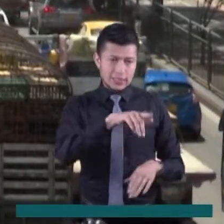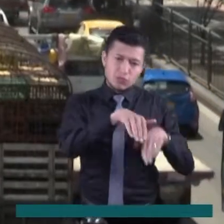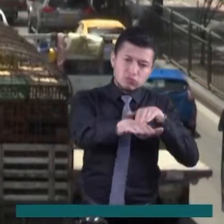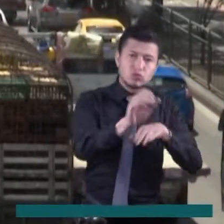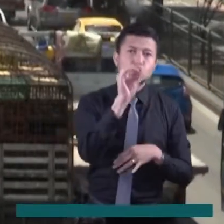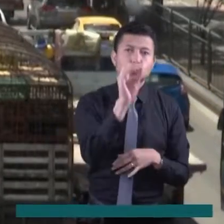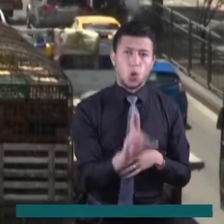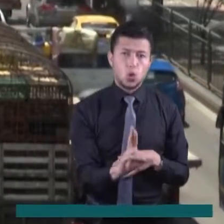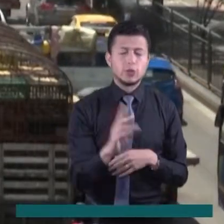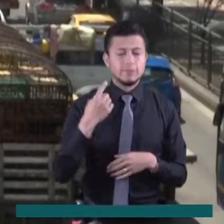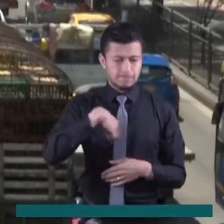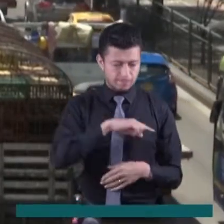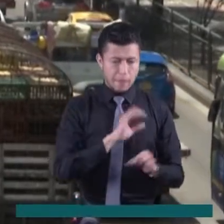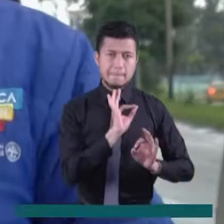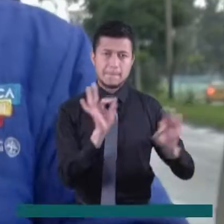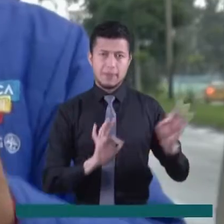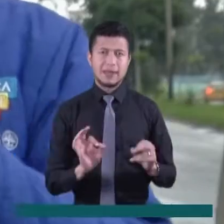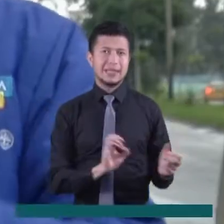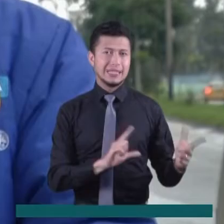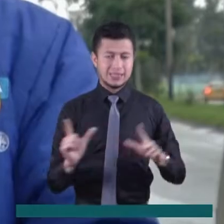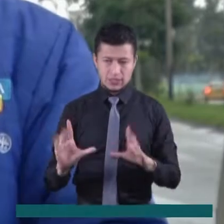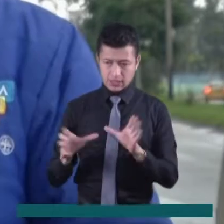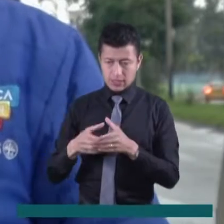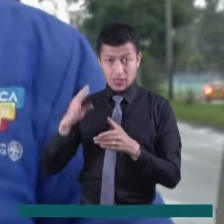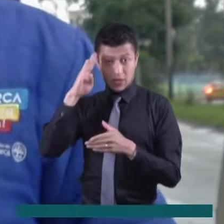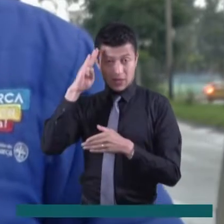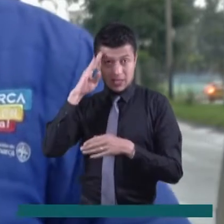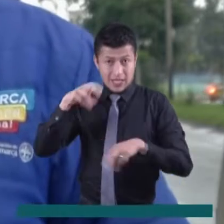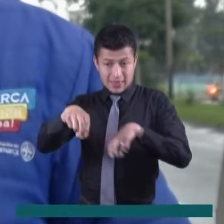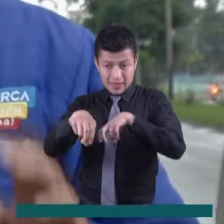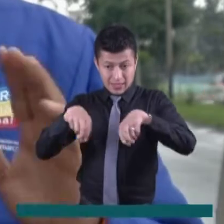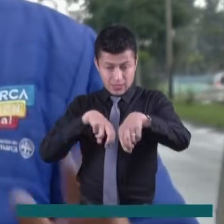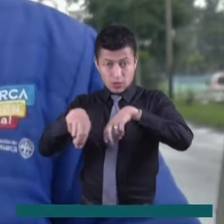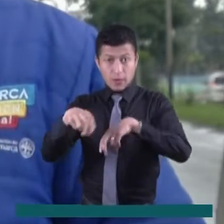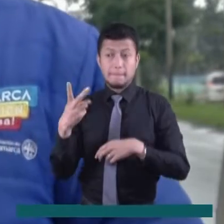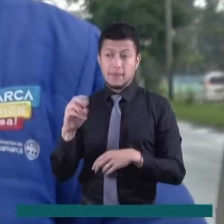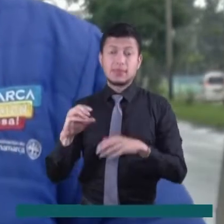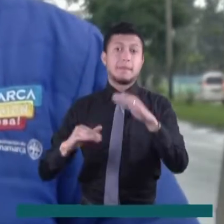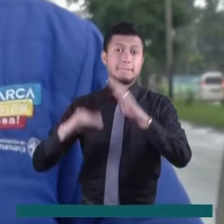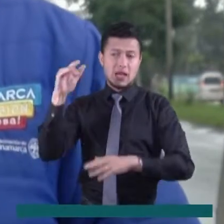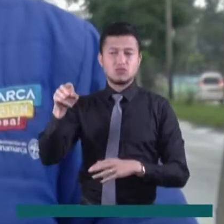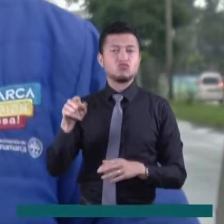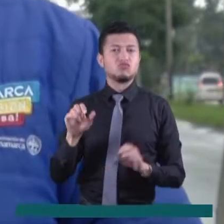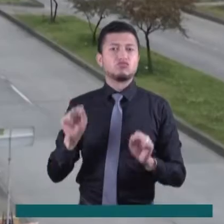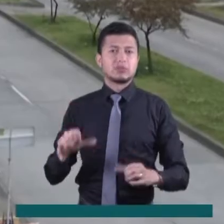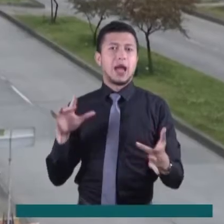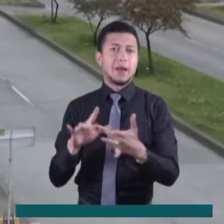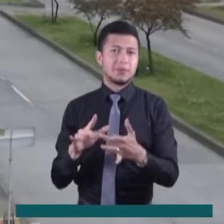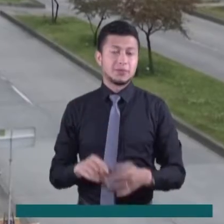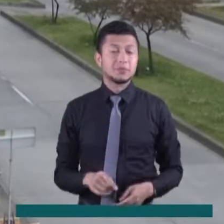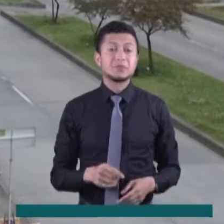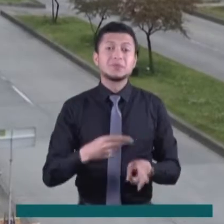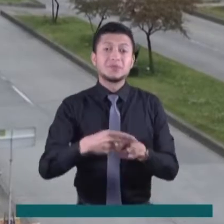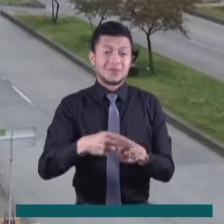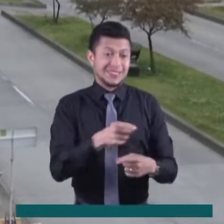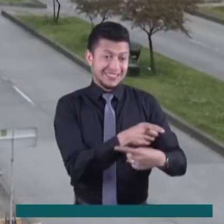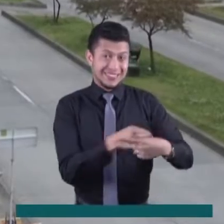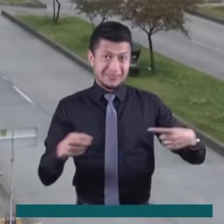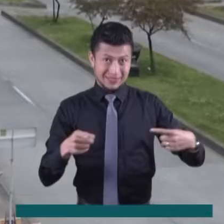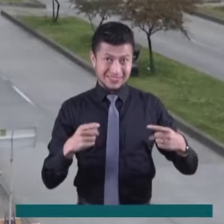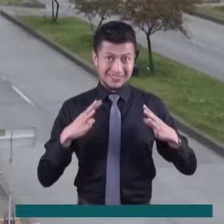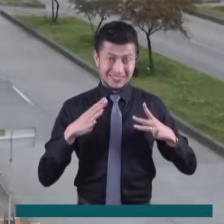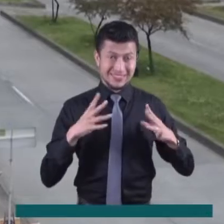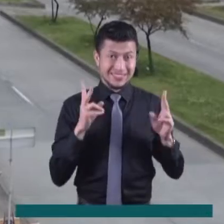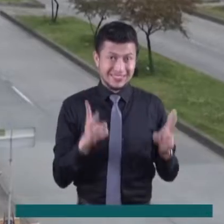al sur y por eso estamos preparados con nuestros agentes de tránsito, más de 20 que estarán disponibles para esa fecha. Previo a esta semana de receso,